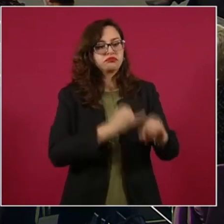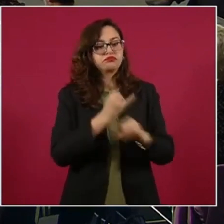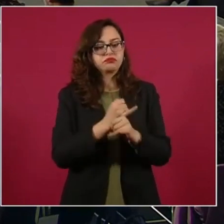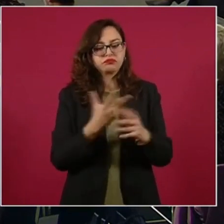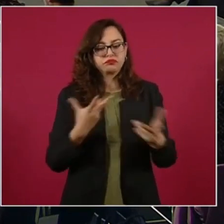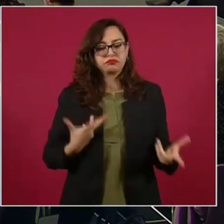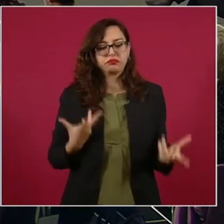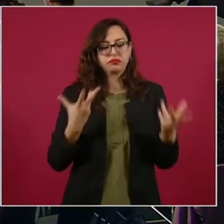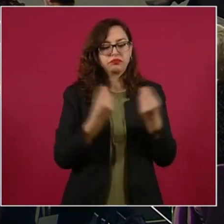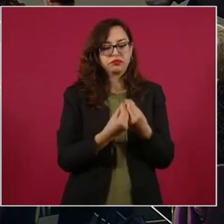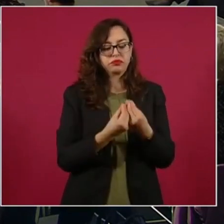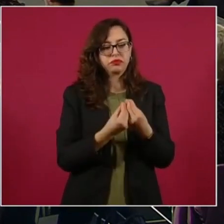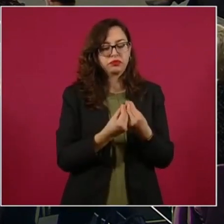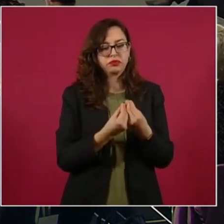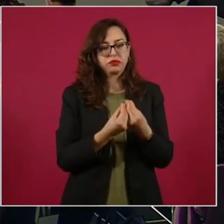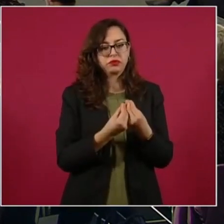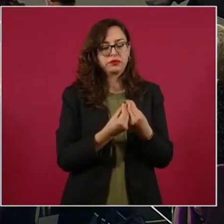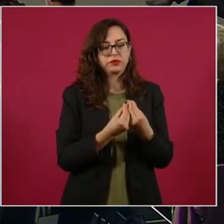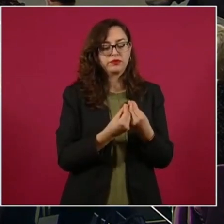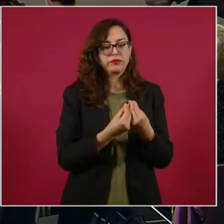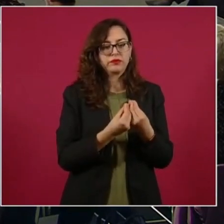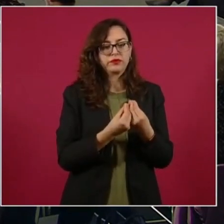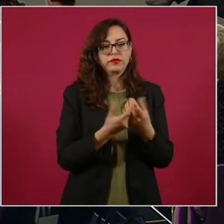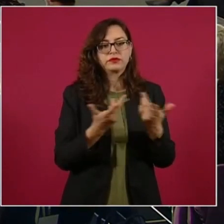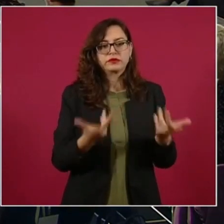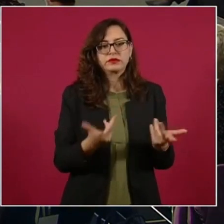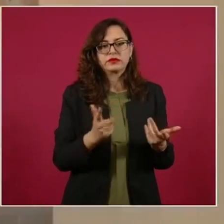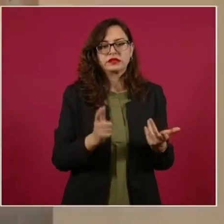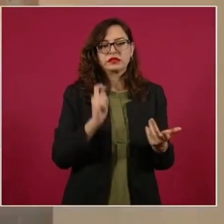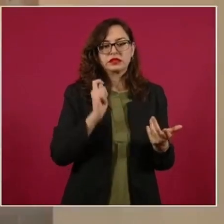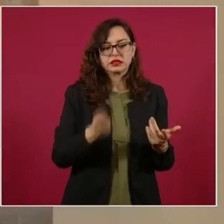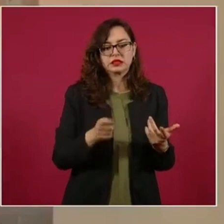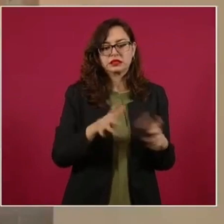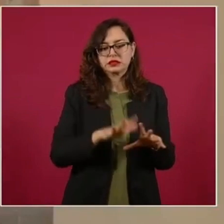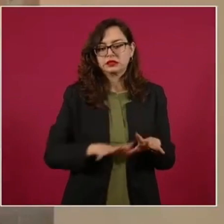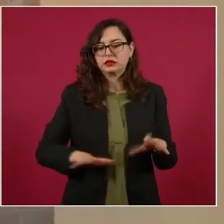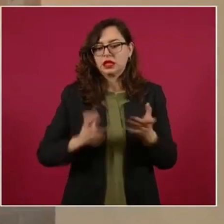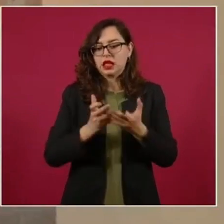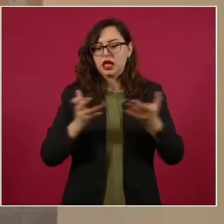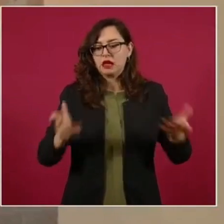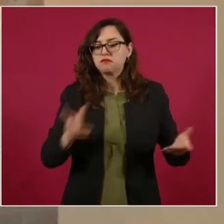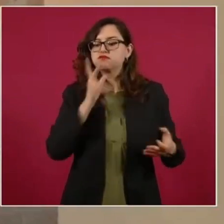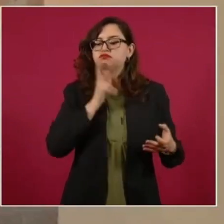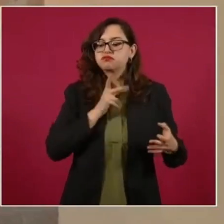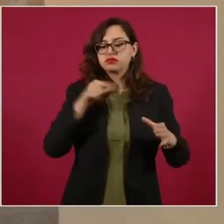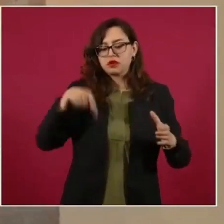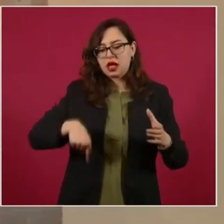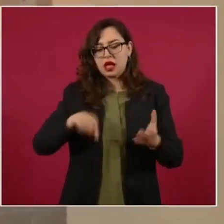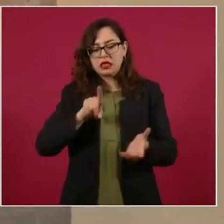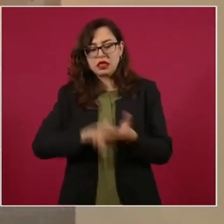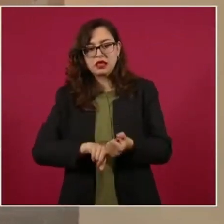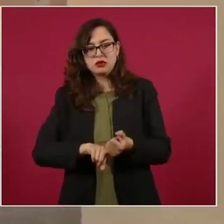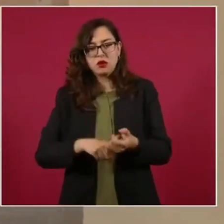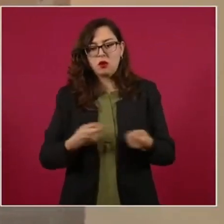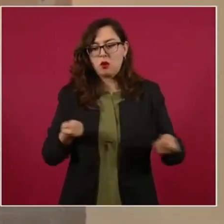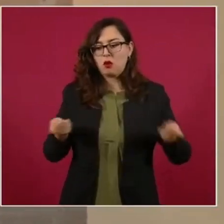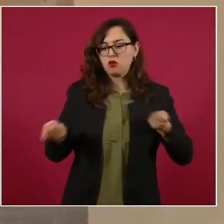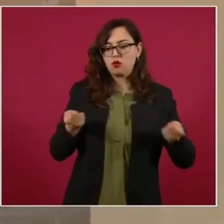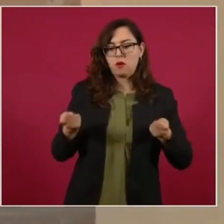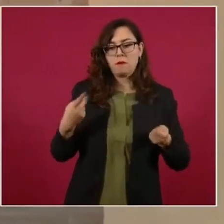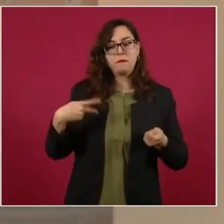La internacionalización no daba el control de la industria a